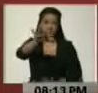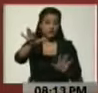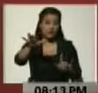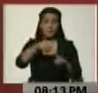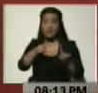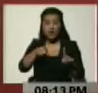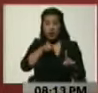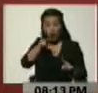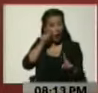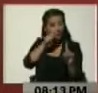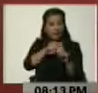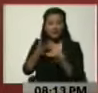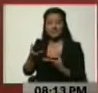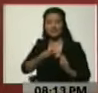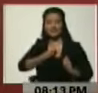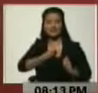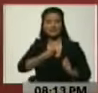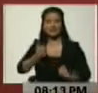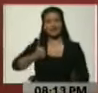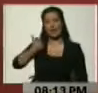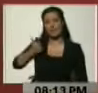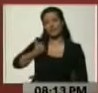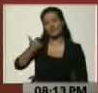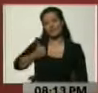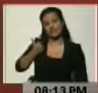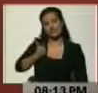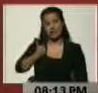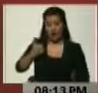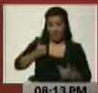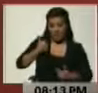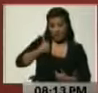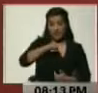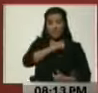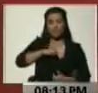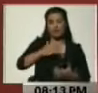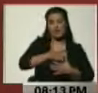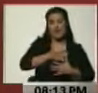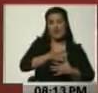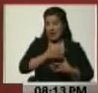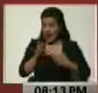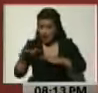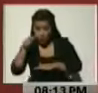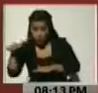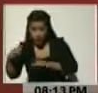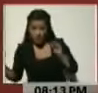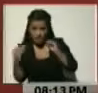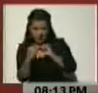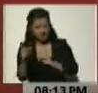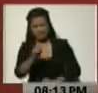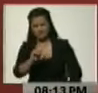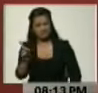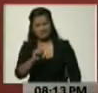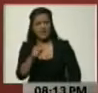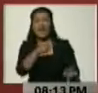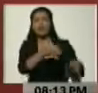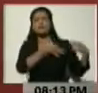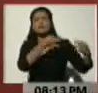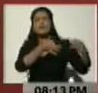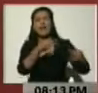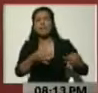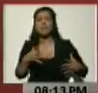derecha contrarios a los intereses del pueblo, siempre. Siempre. Ahora, si